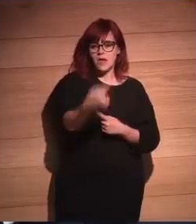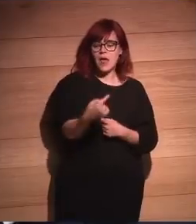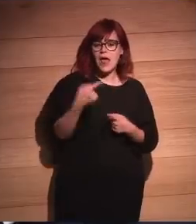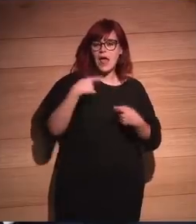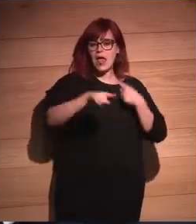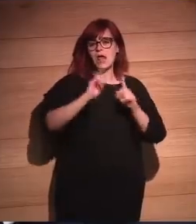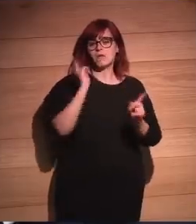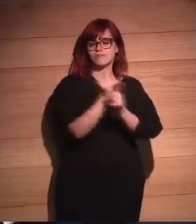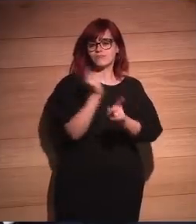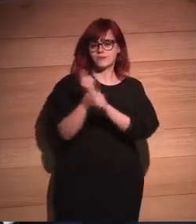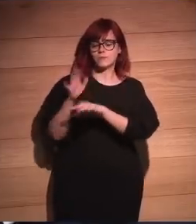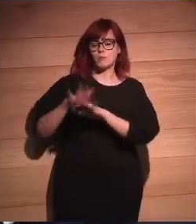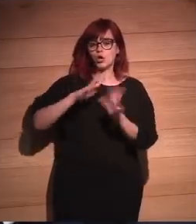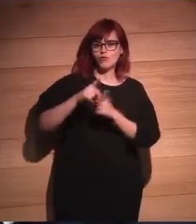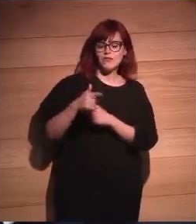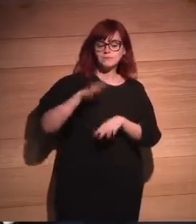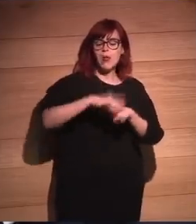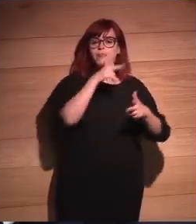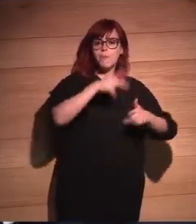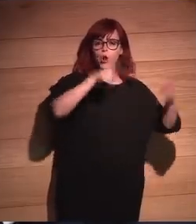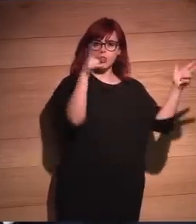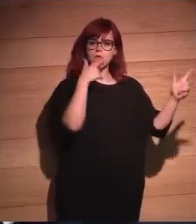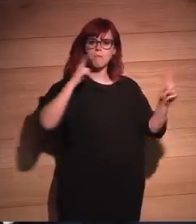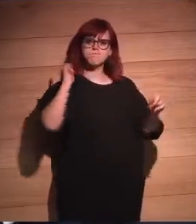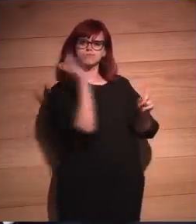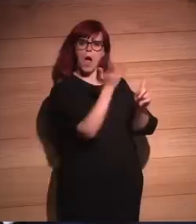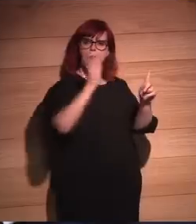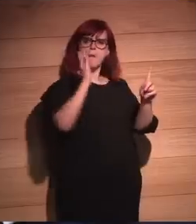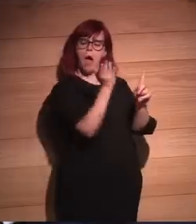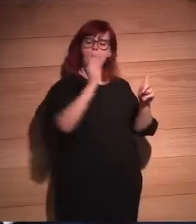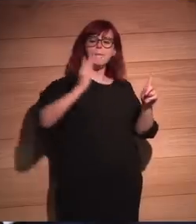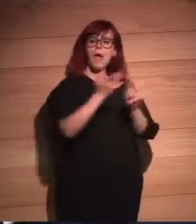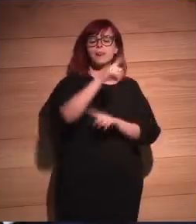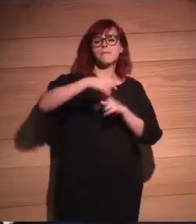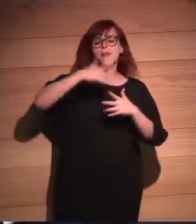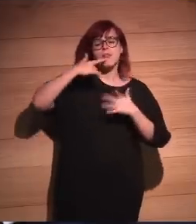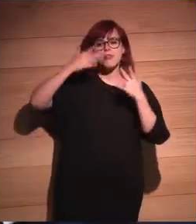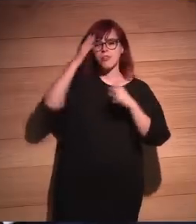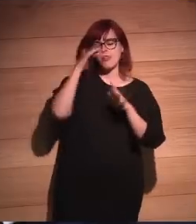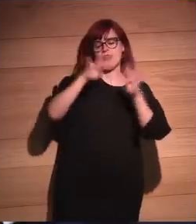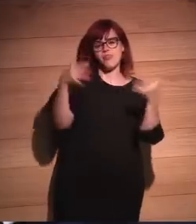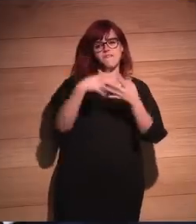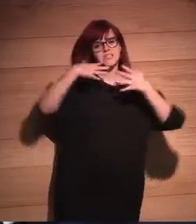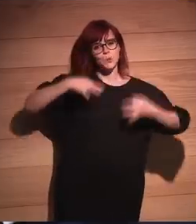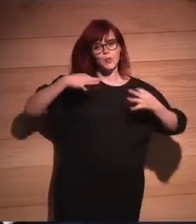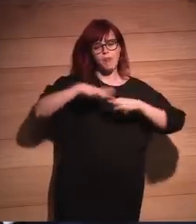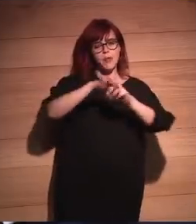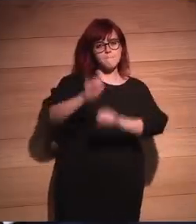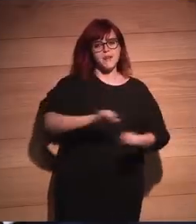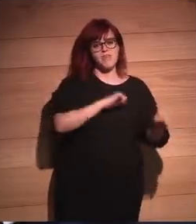ataque que suponen estas noticias falsas a la democracia, como estamos hablando, ciberseguridad,